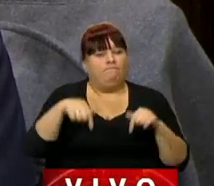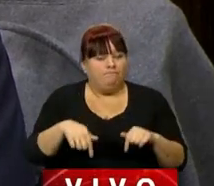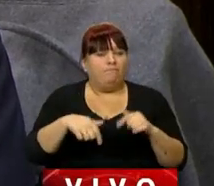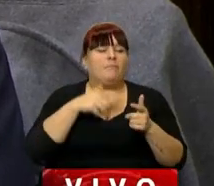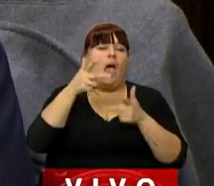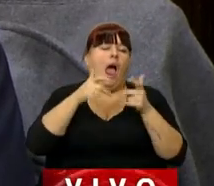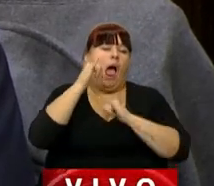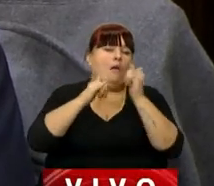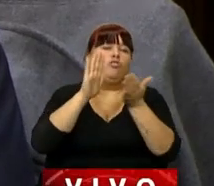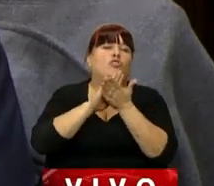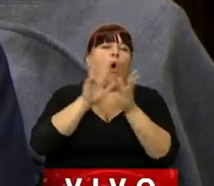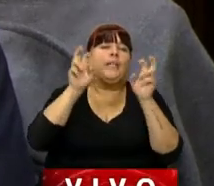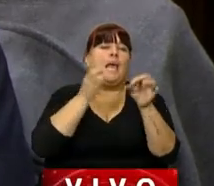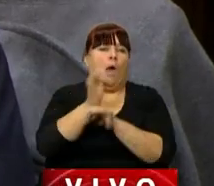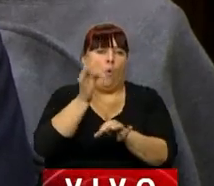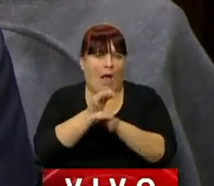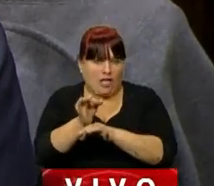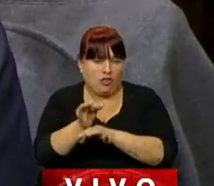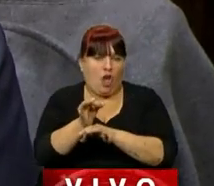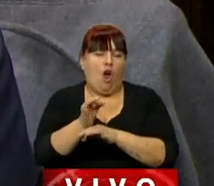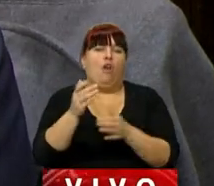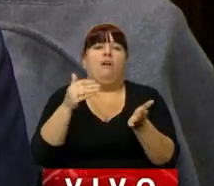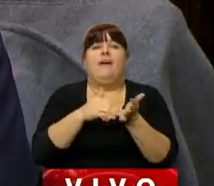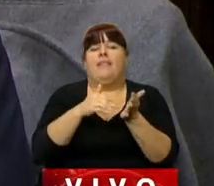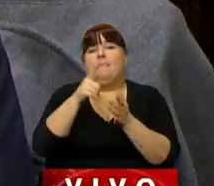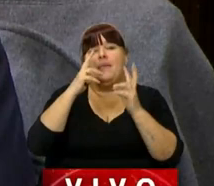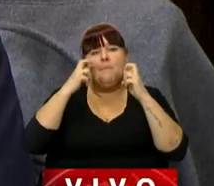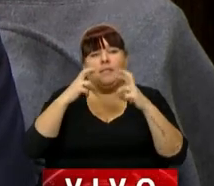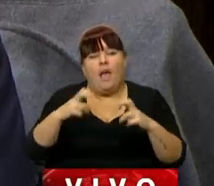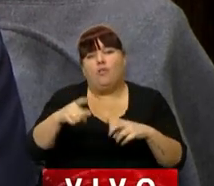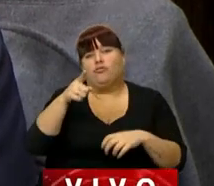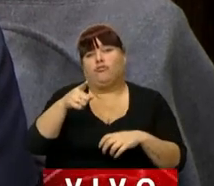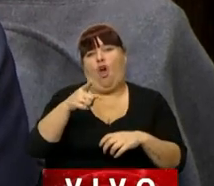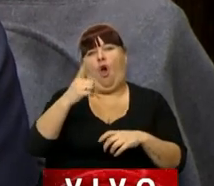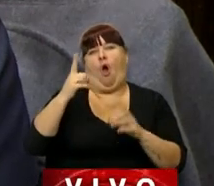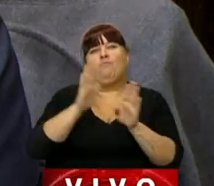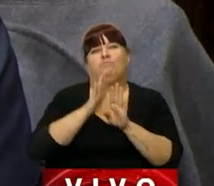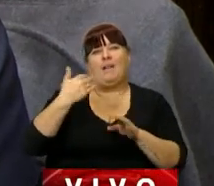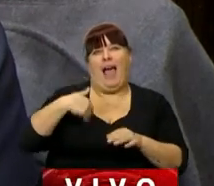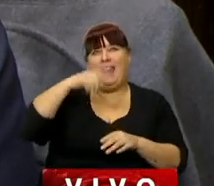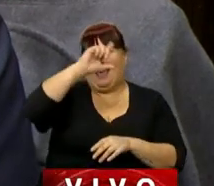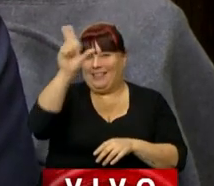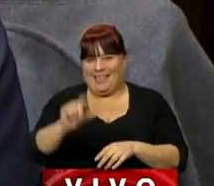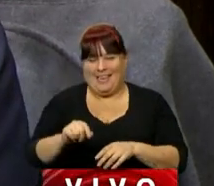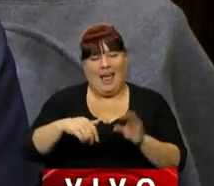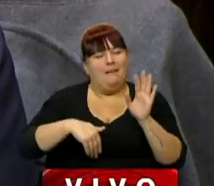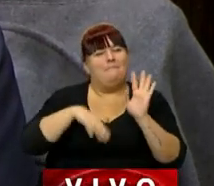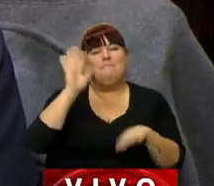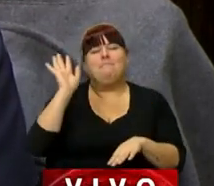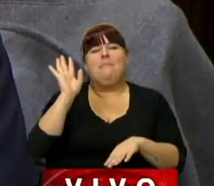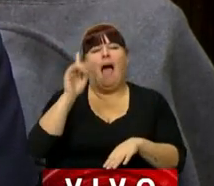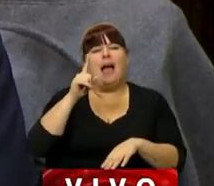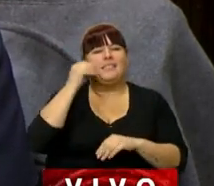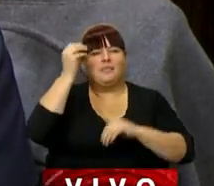estamos hablando de educación. De acuerdo a estudios que se hacen a nivel país, sabemos que es una de las